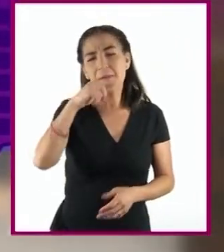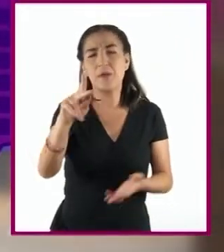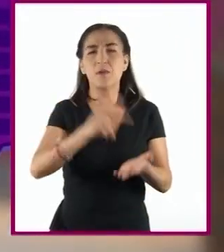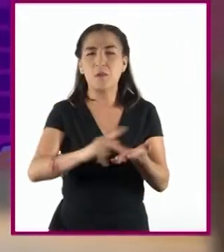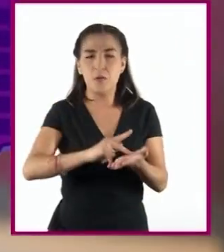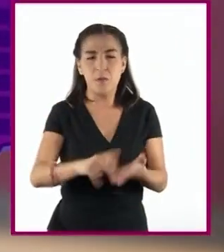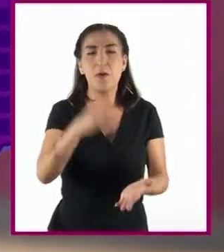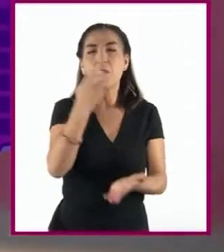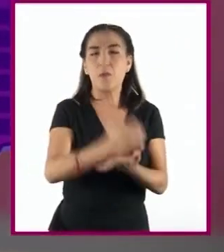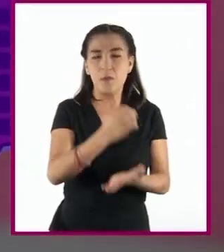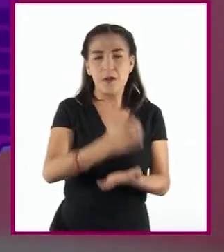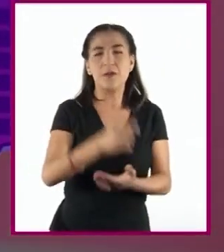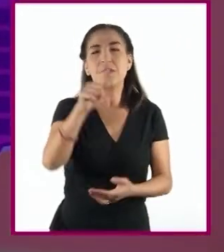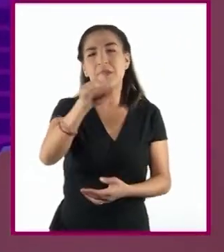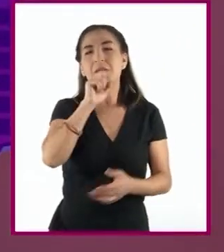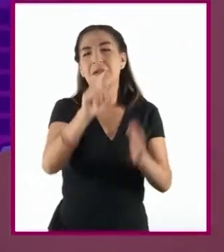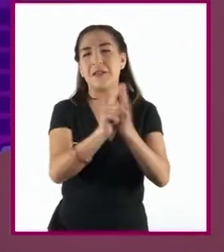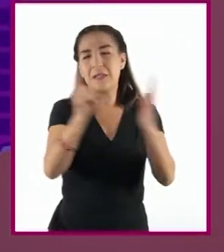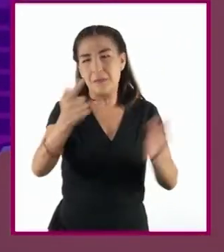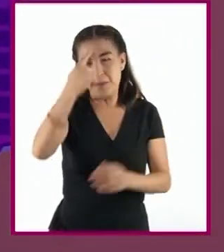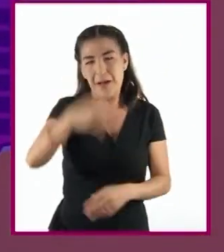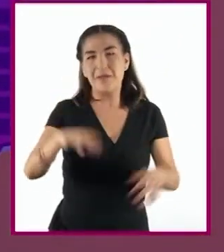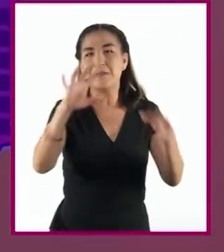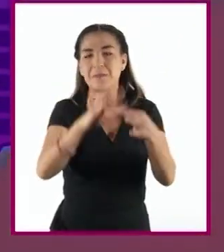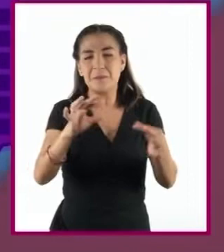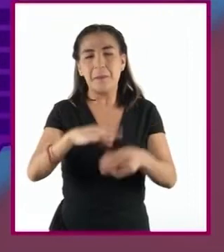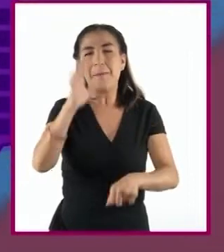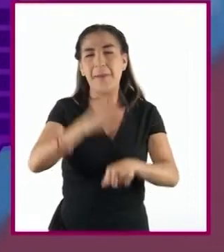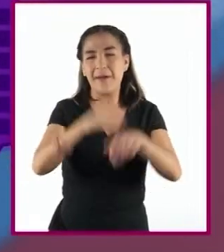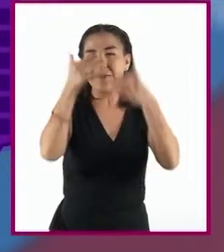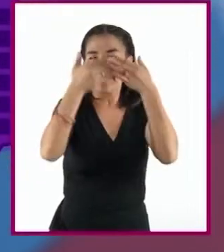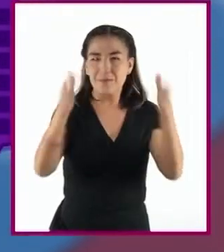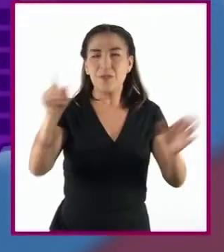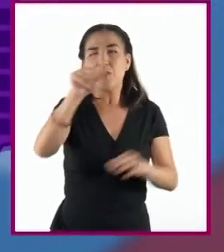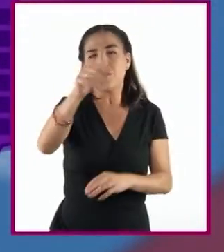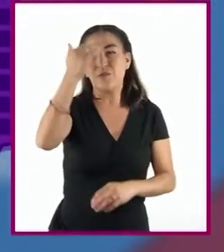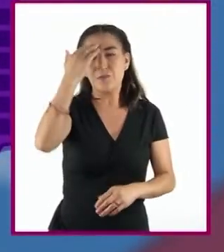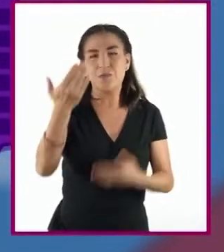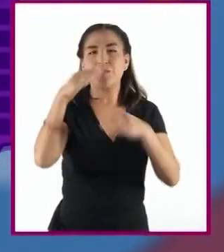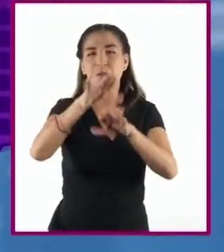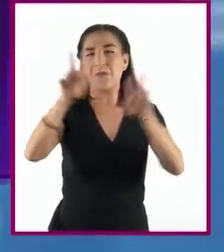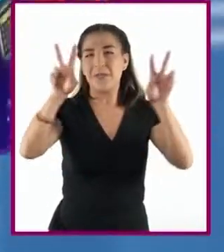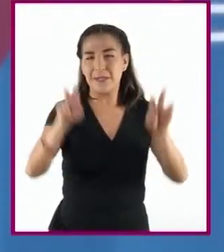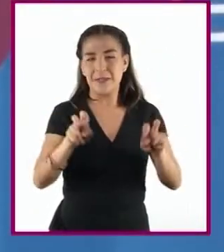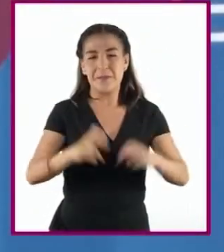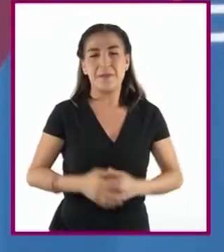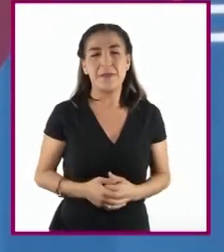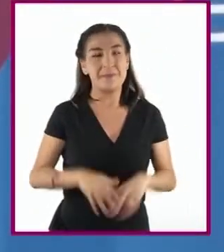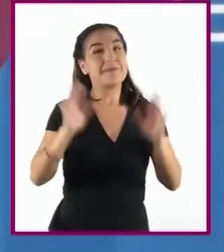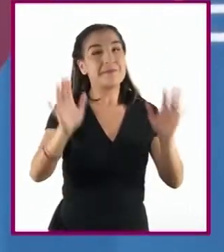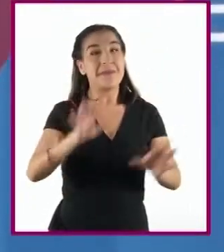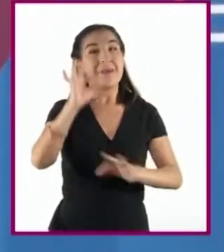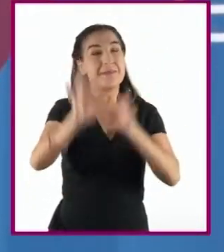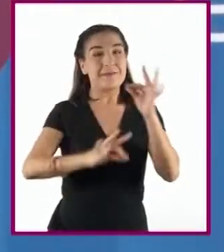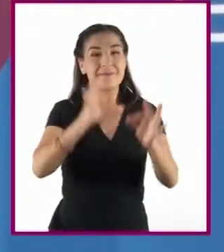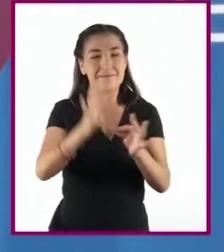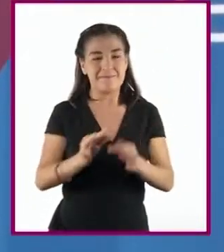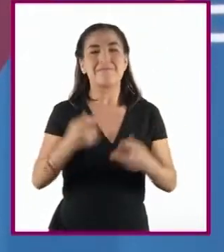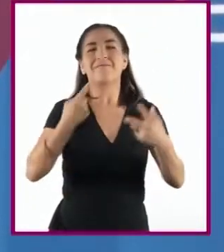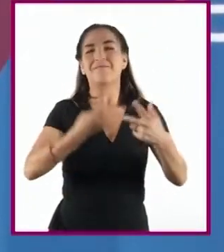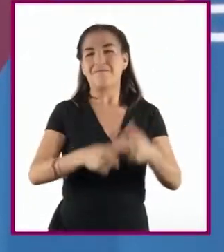cuaderno y su libro de texto para profundizar y ampliar sus conocimientos acerca del tema. ¿Están listas y listos?